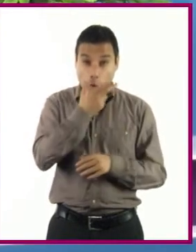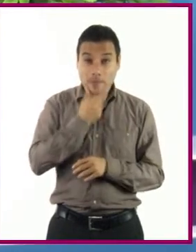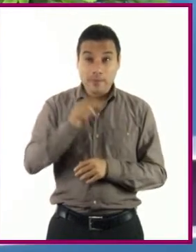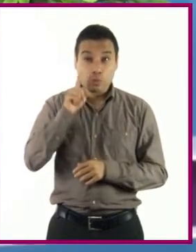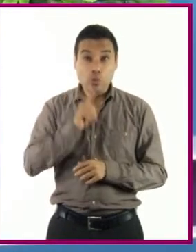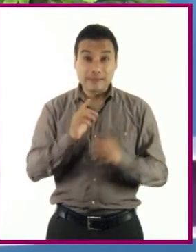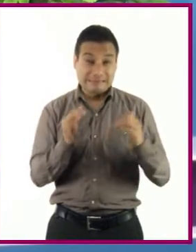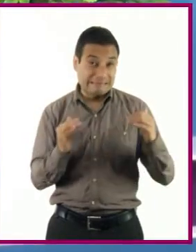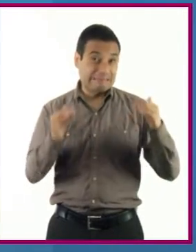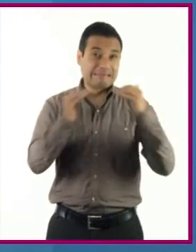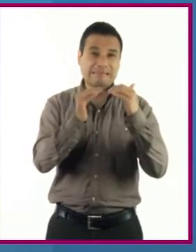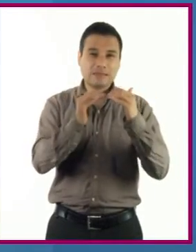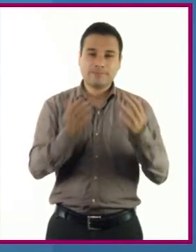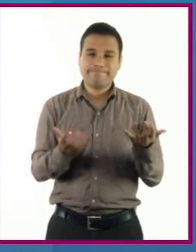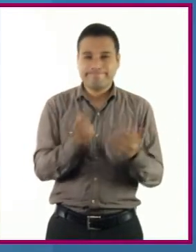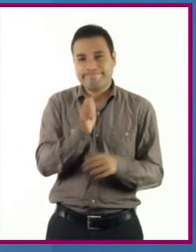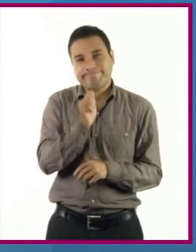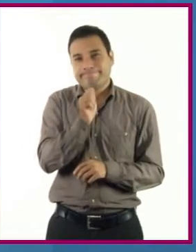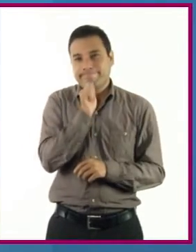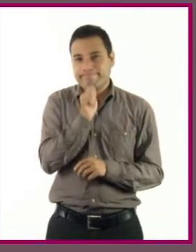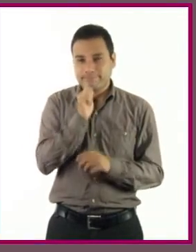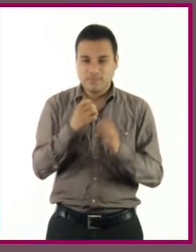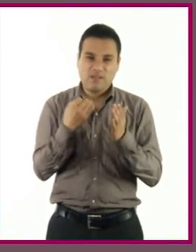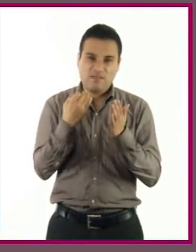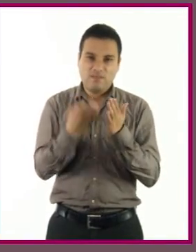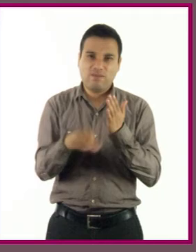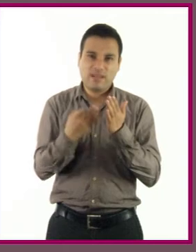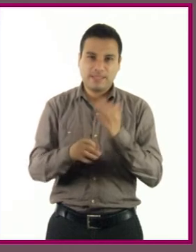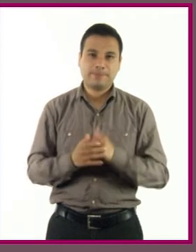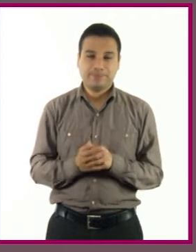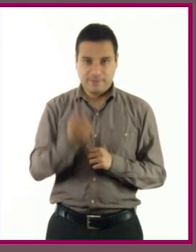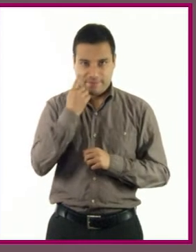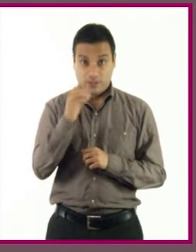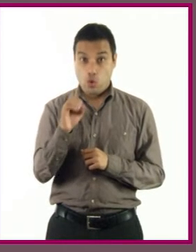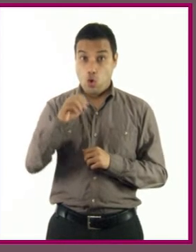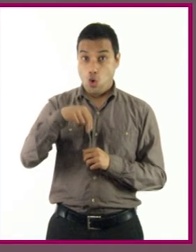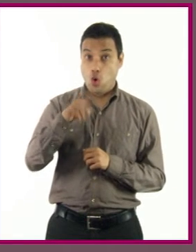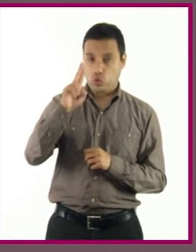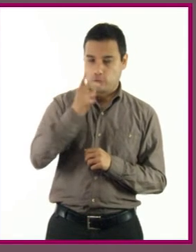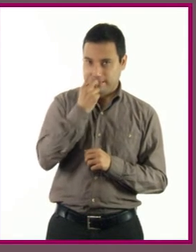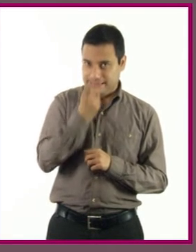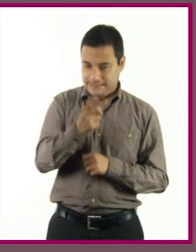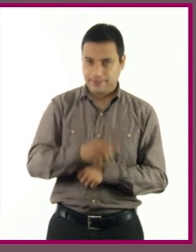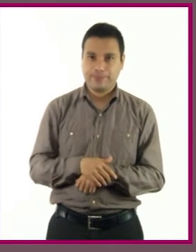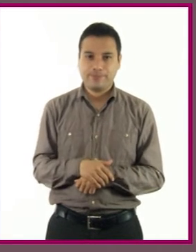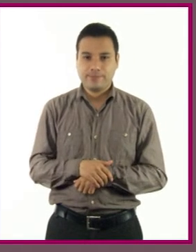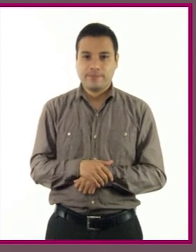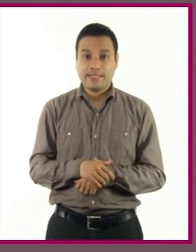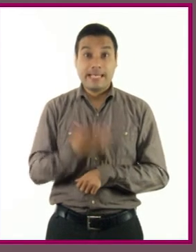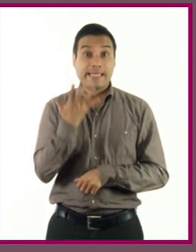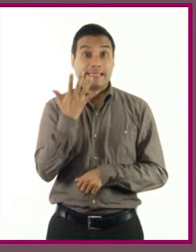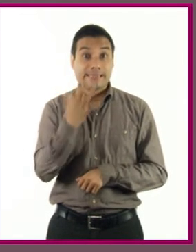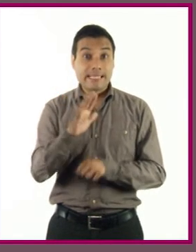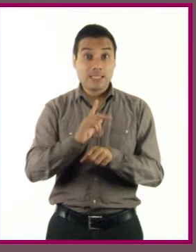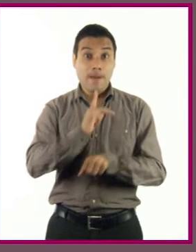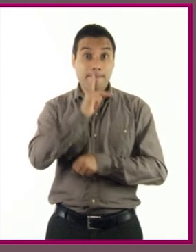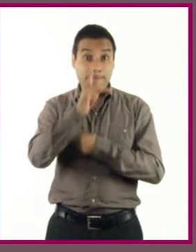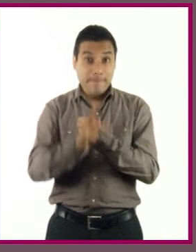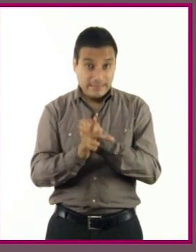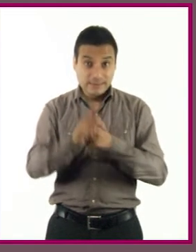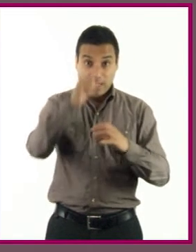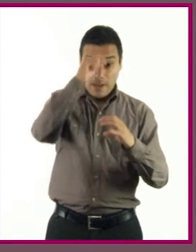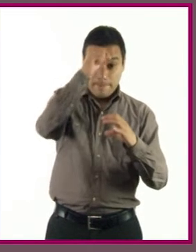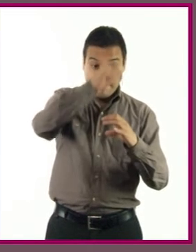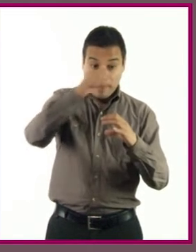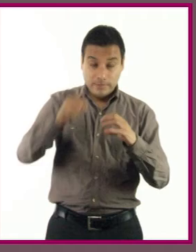entre mujeres y hombres. Así es, Nadia. Según la ONU, hay todavía 10 países en el mundo que en